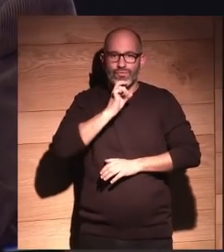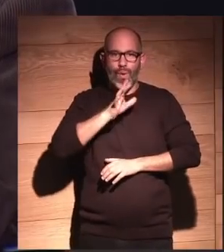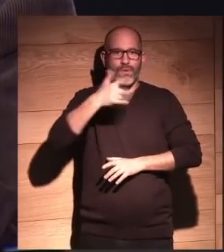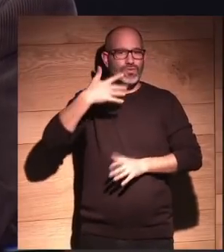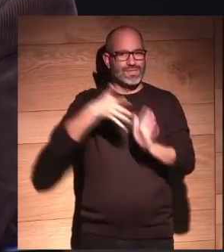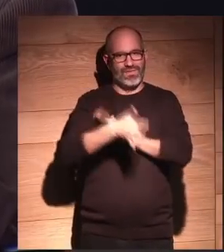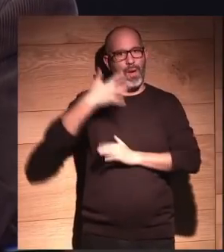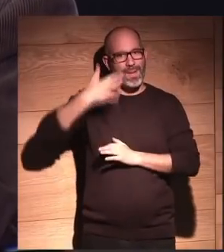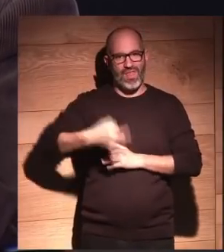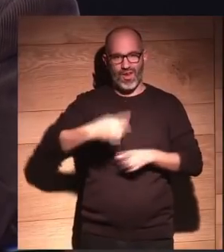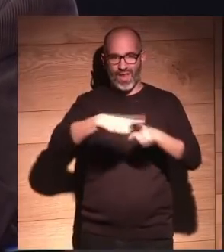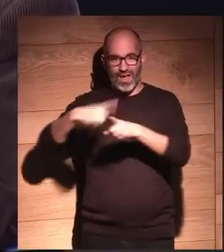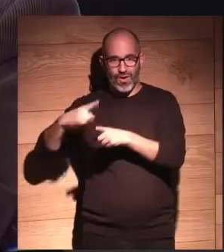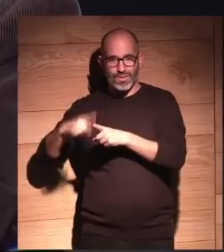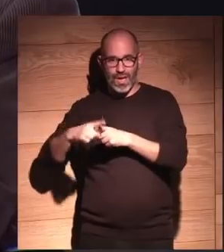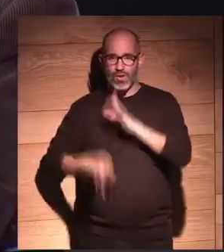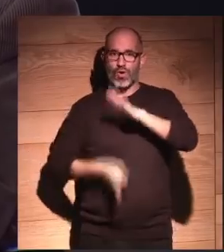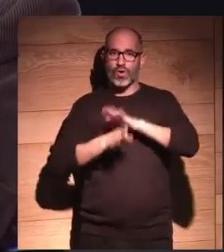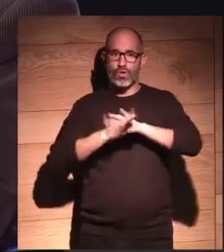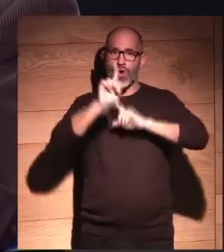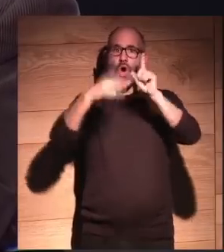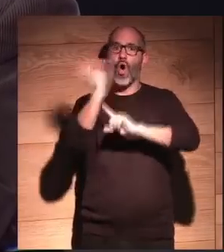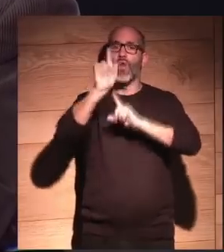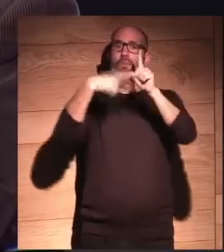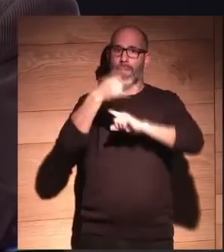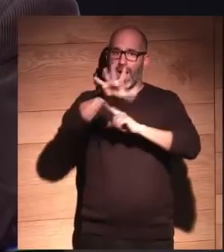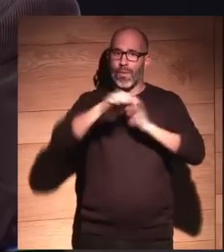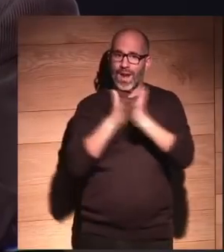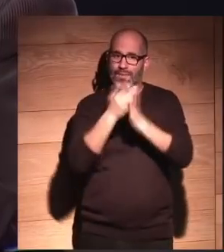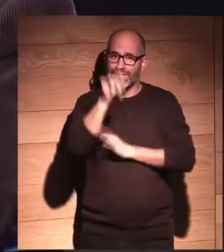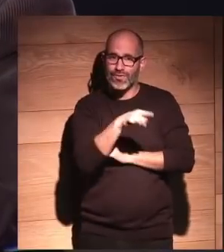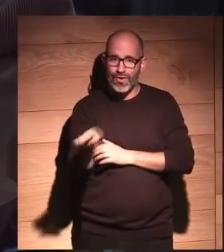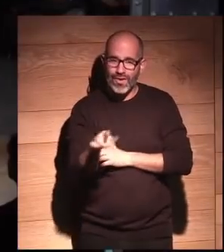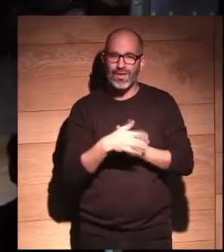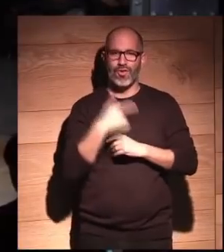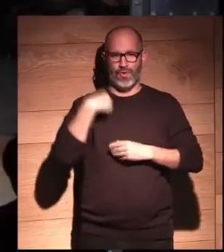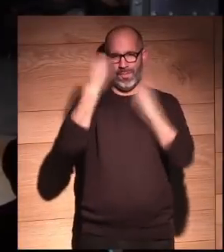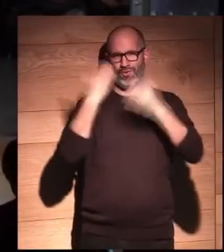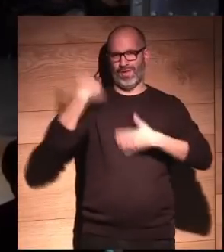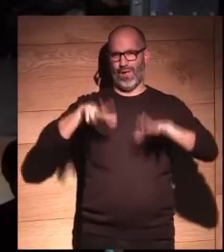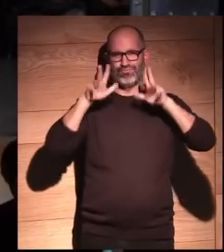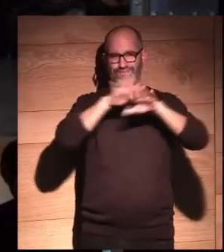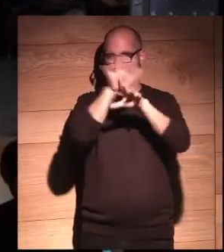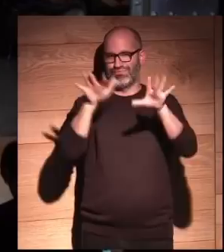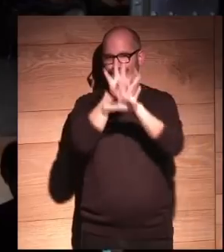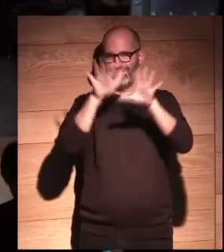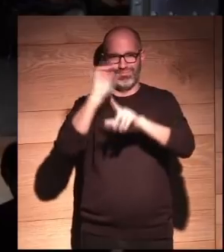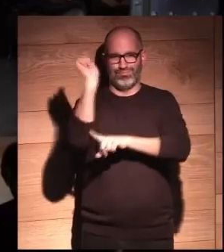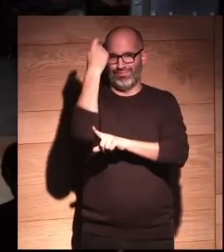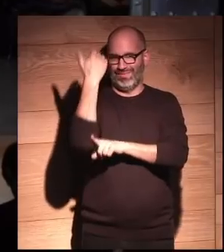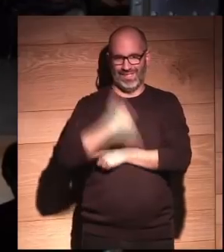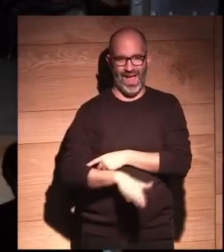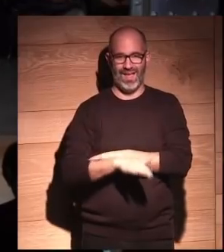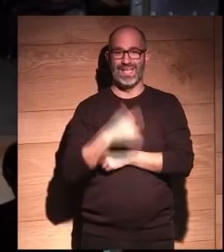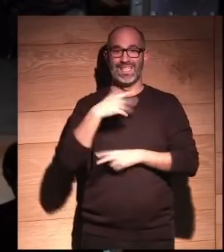cosas. ¿Sigo o ya lo ustedes a comprar a leer? Yo creo que les hemos convencido ya, ¿no? Yo creo que sí, espero